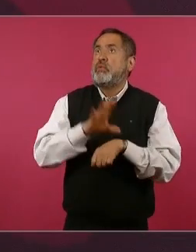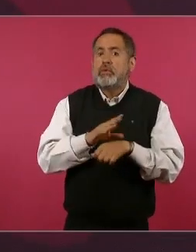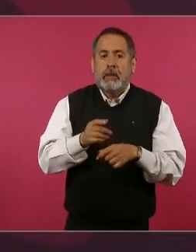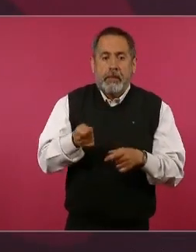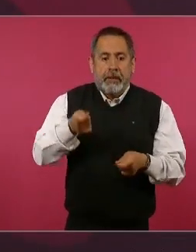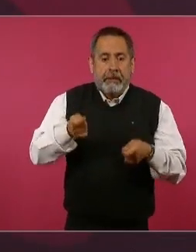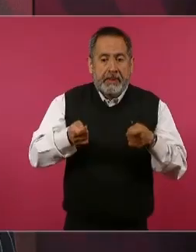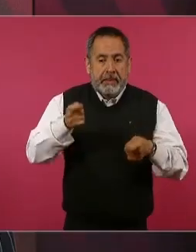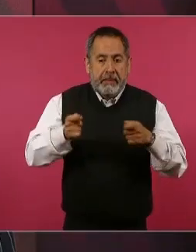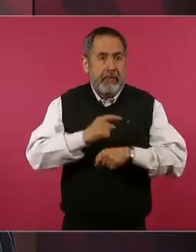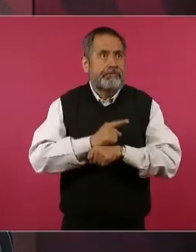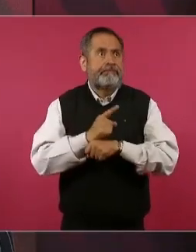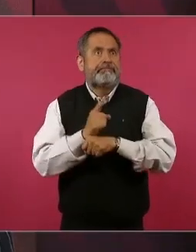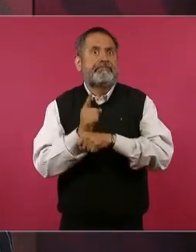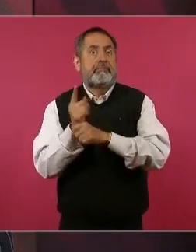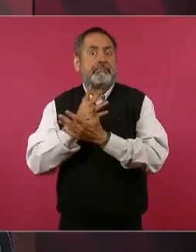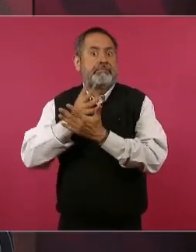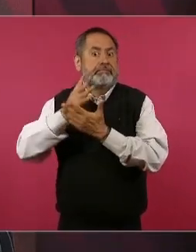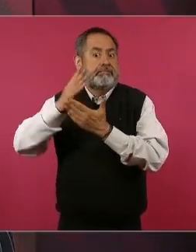y